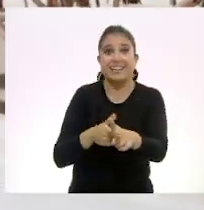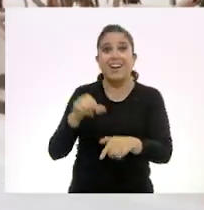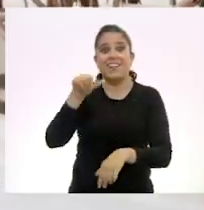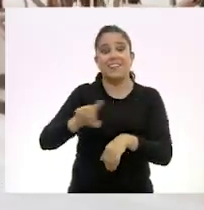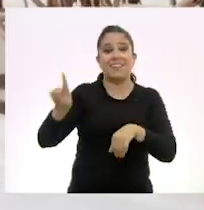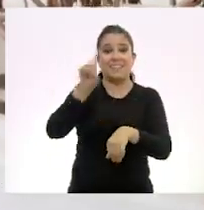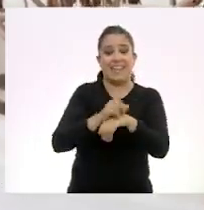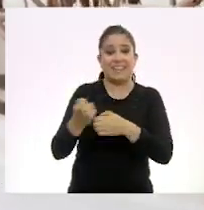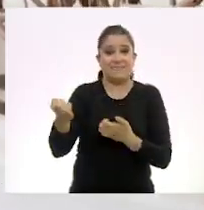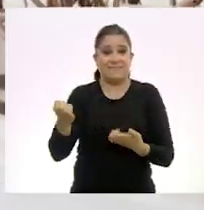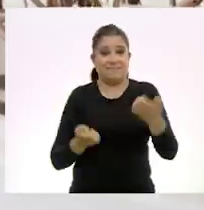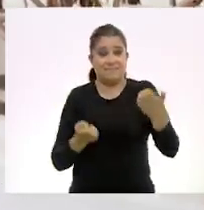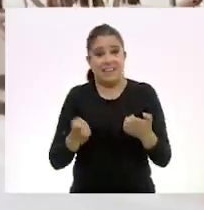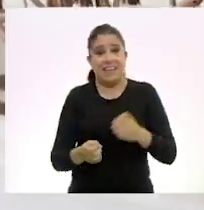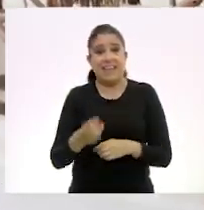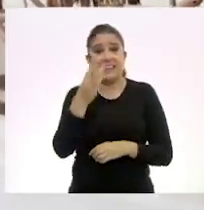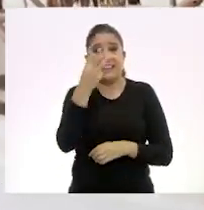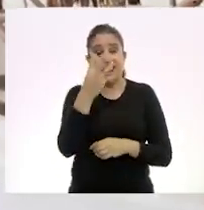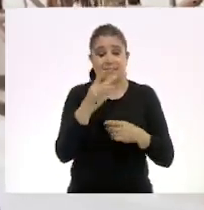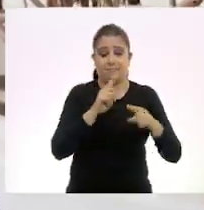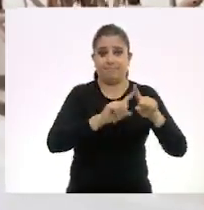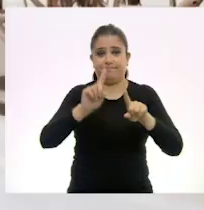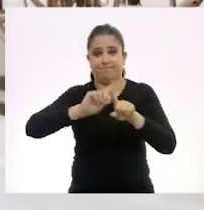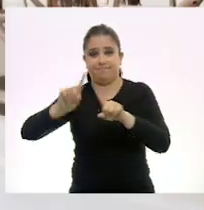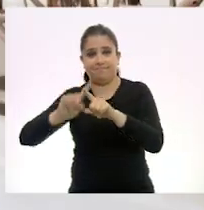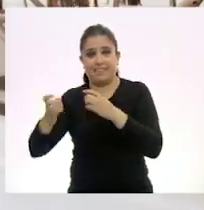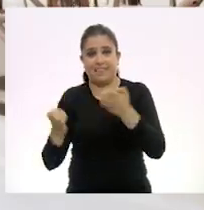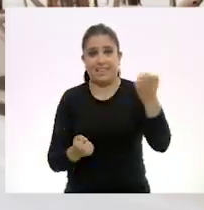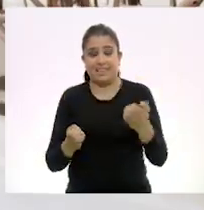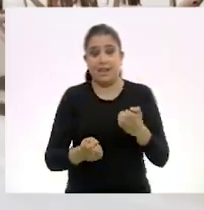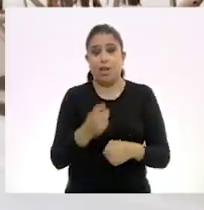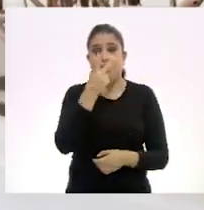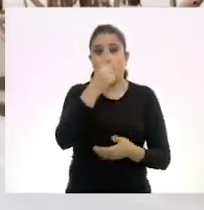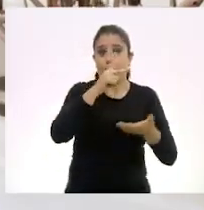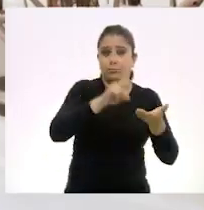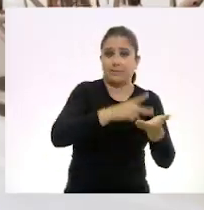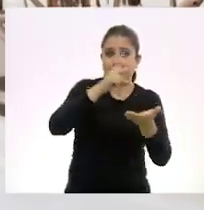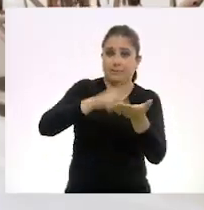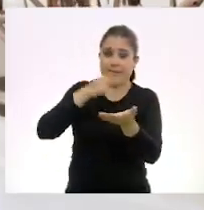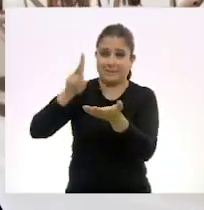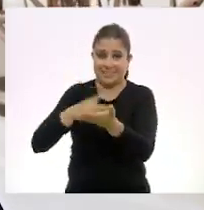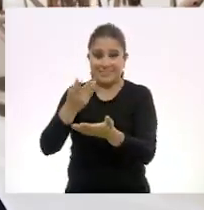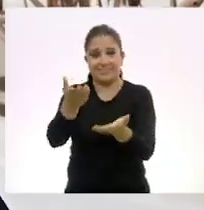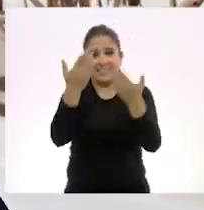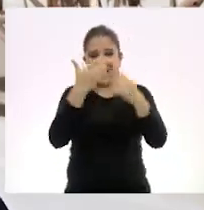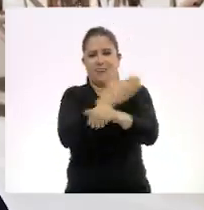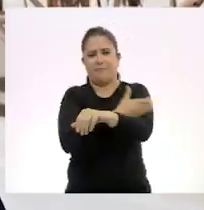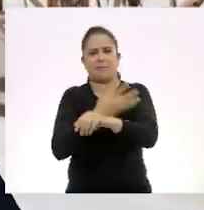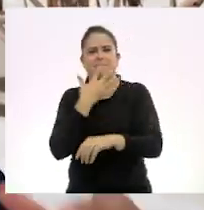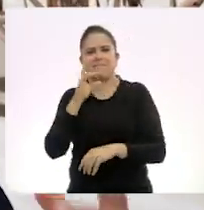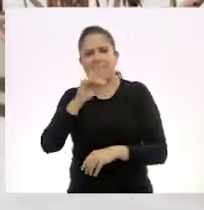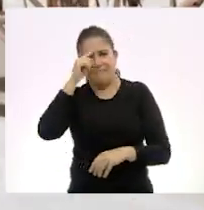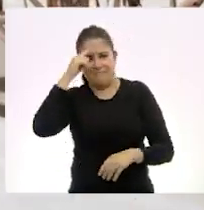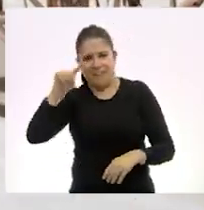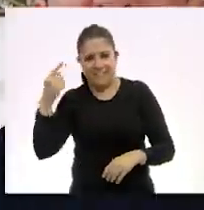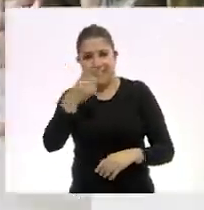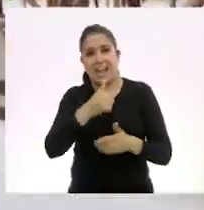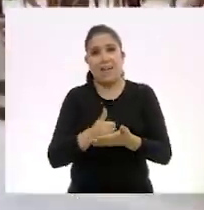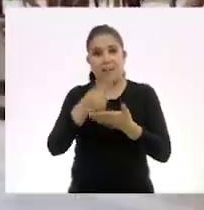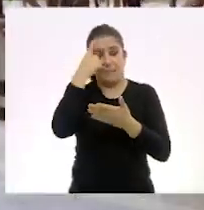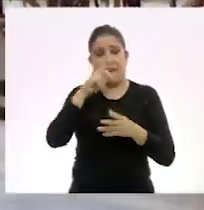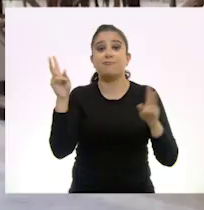una pequeña rutina de 3 ejercicios, 2 ciclos. Acompáñenme, es muy sencilla y les va a ayudar a